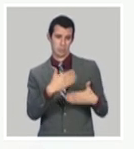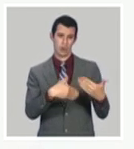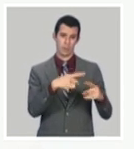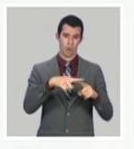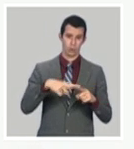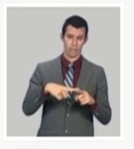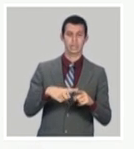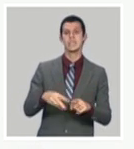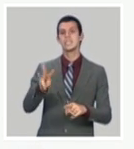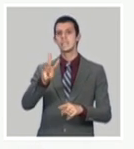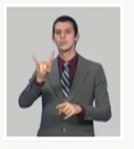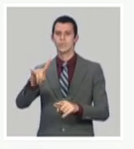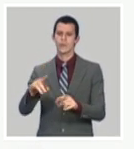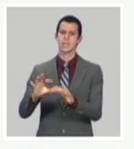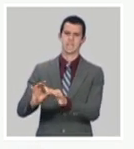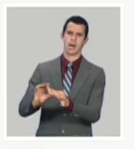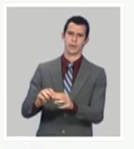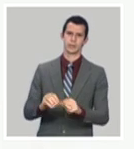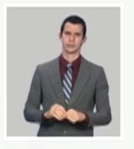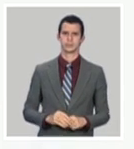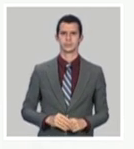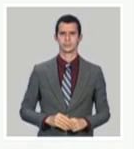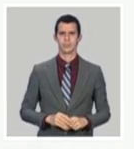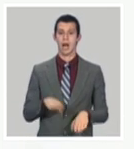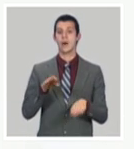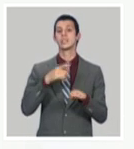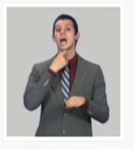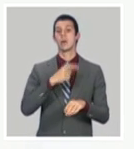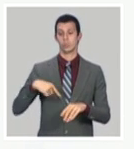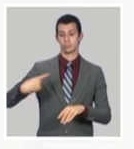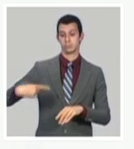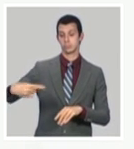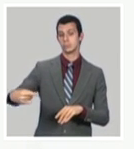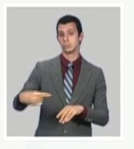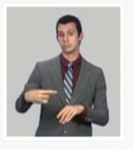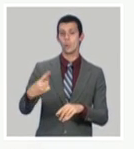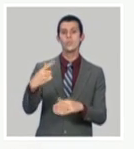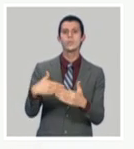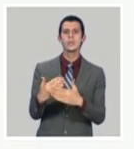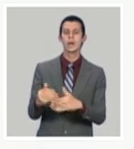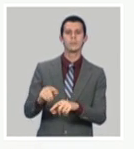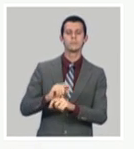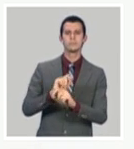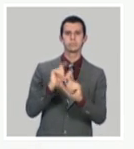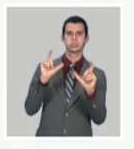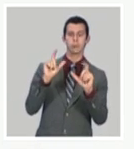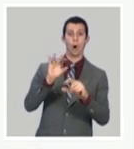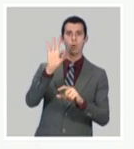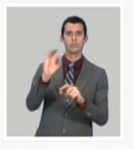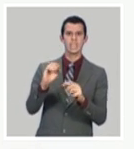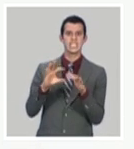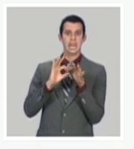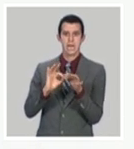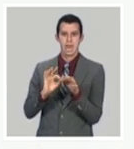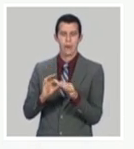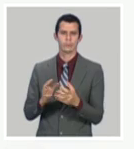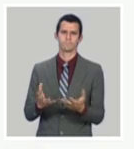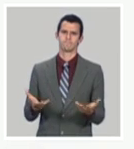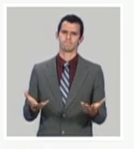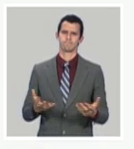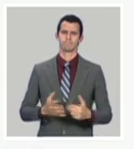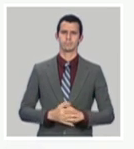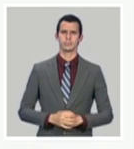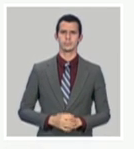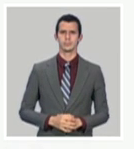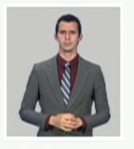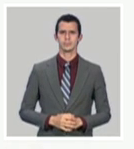superar los 80 entre graves y críticos. Hubo días en que las UCI estuvieron en cero, y recuerdo en un momento, y ahora estamos hablando